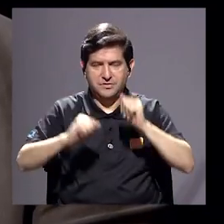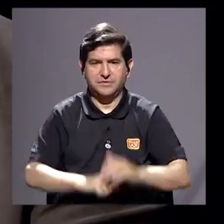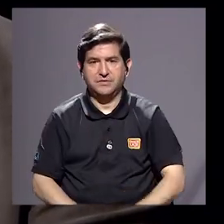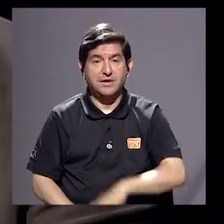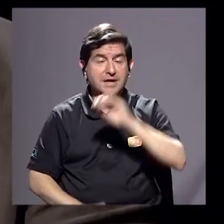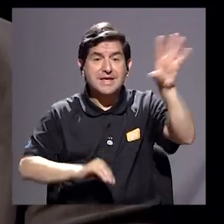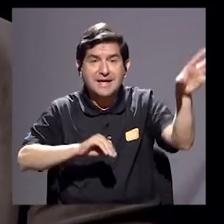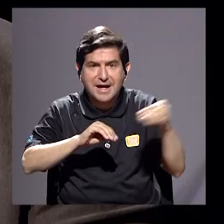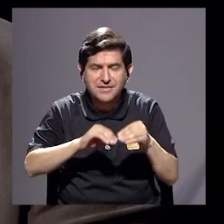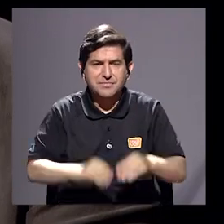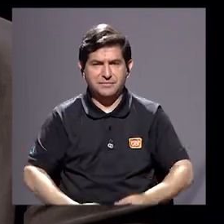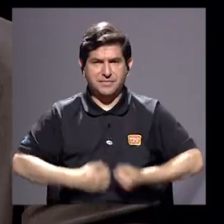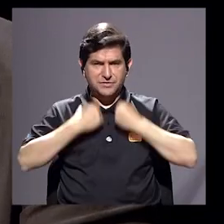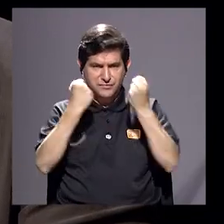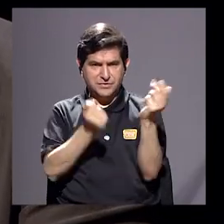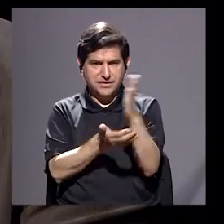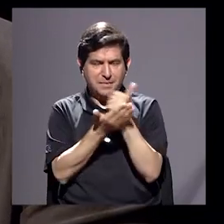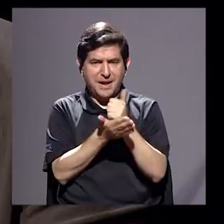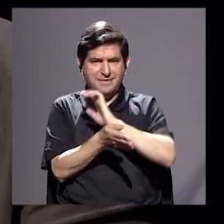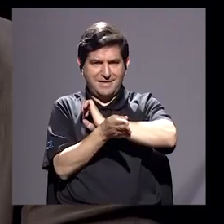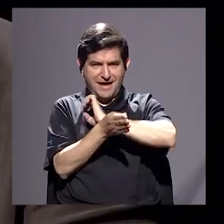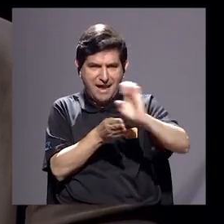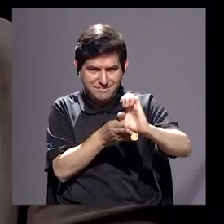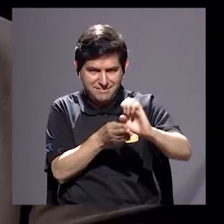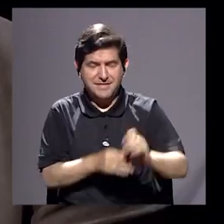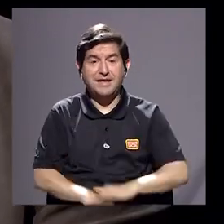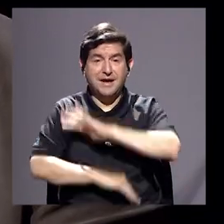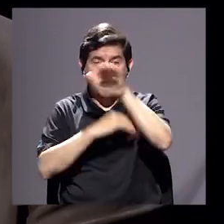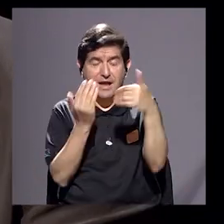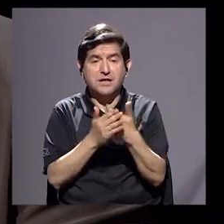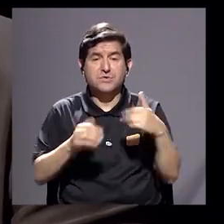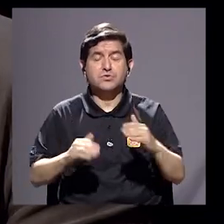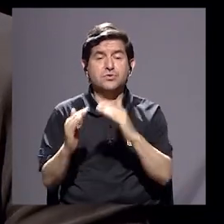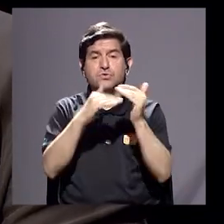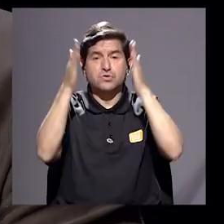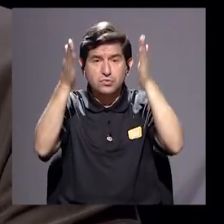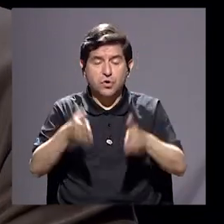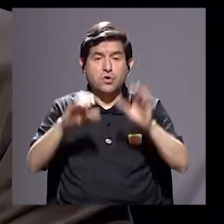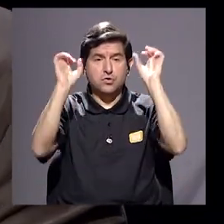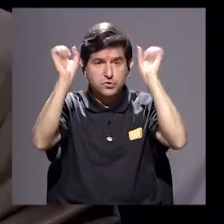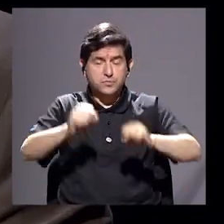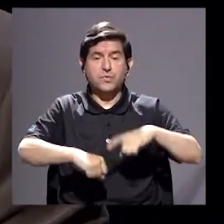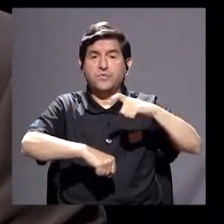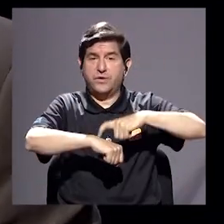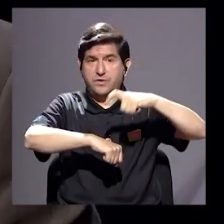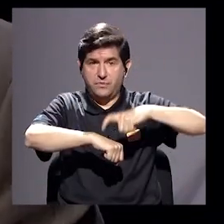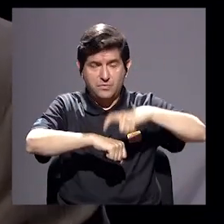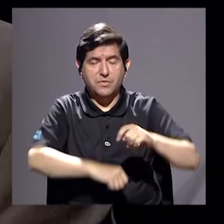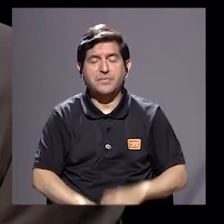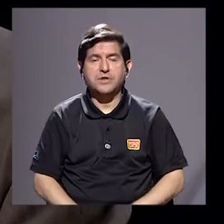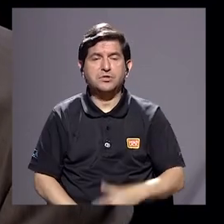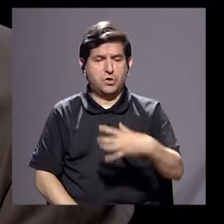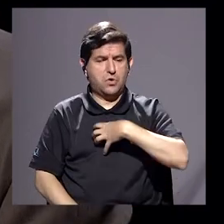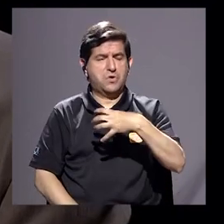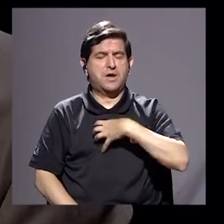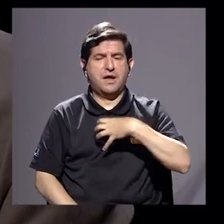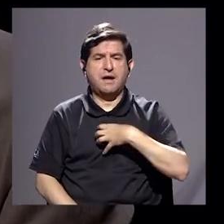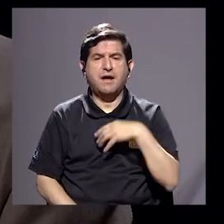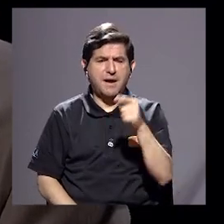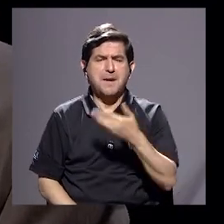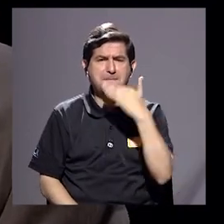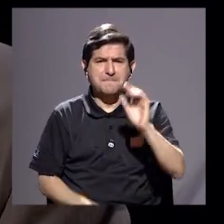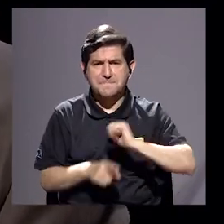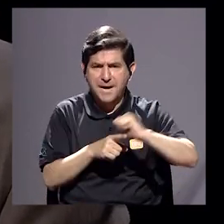y que además fortalezca la parte ética para que todos los ciudadanos puedan ir a presentar en alguna instancia una queja por el mal